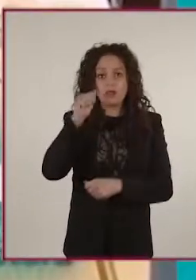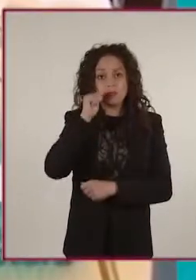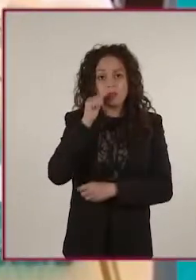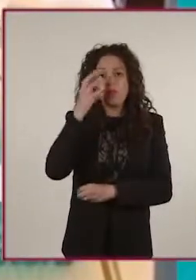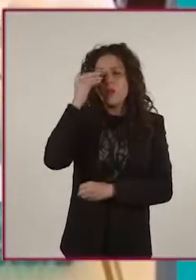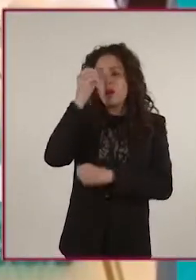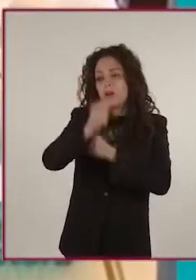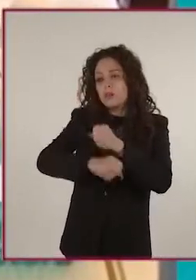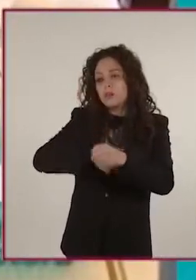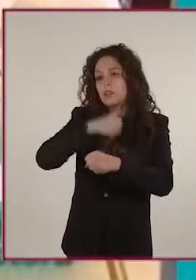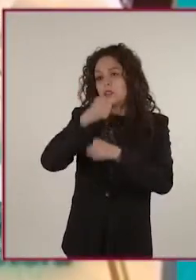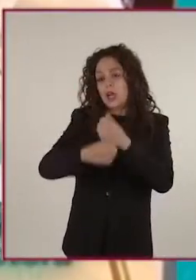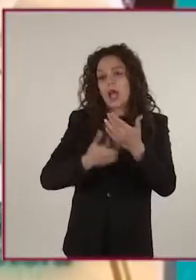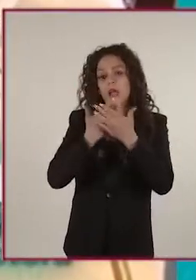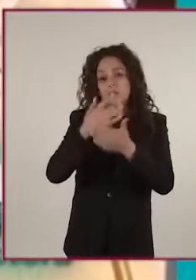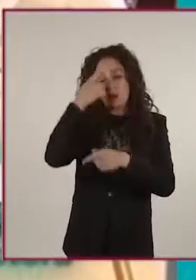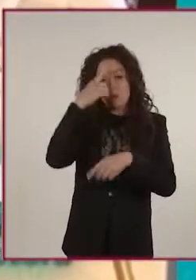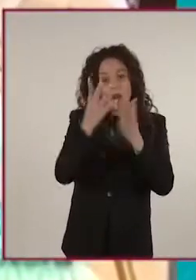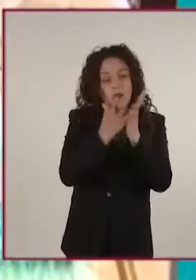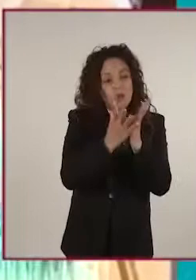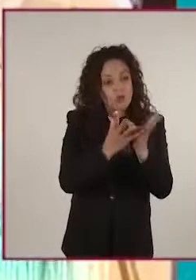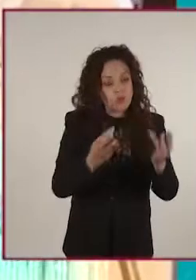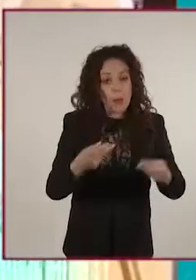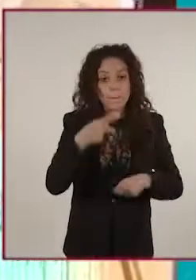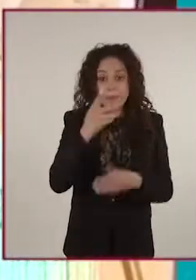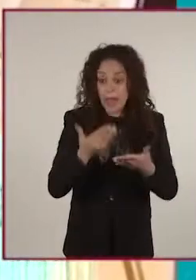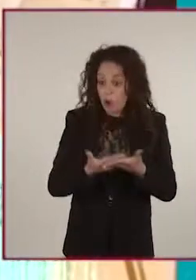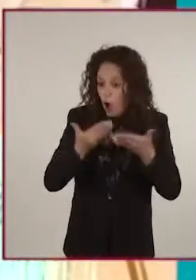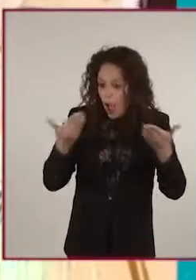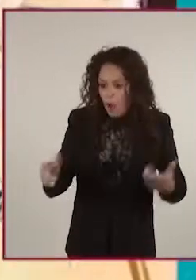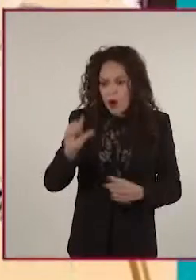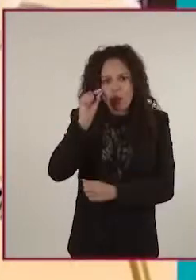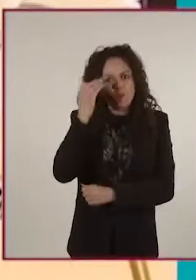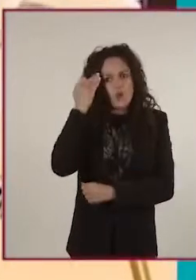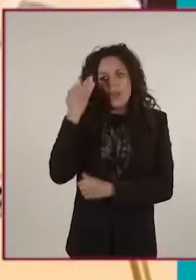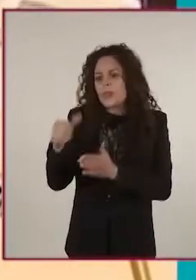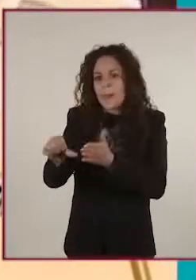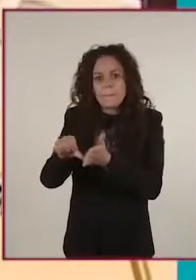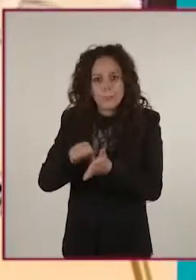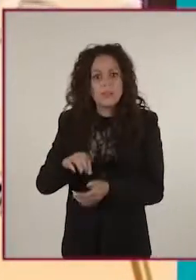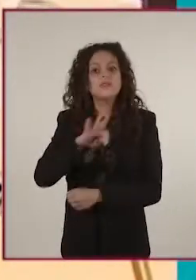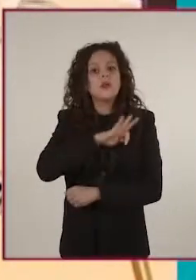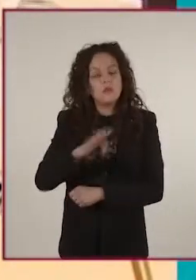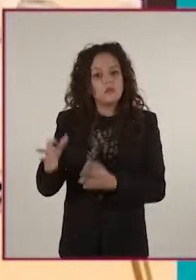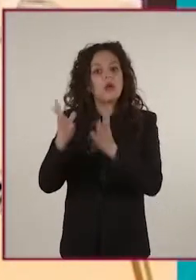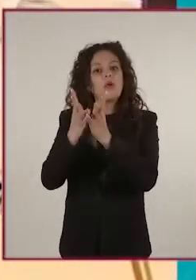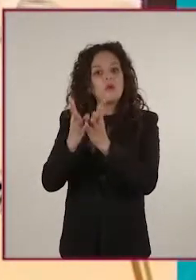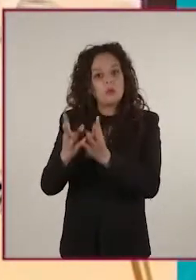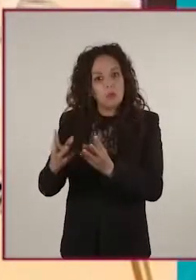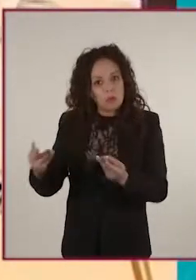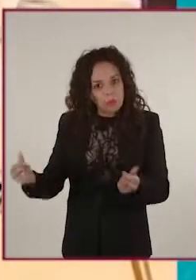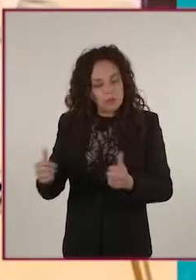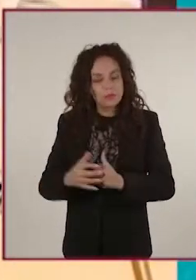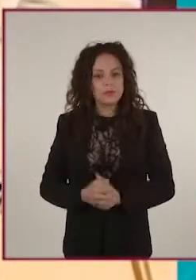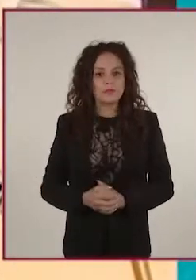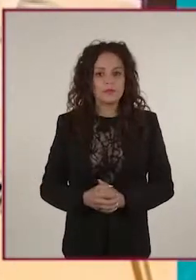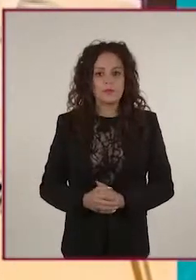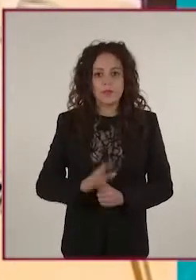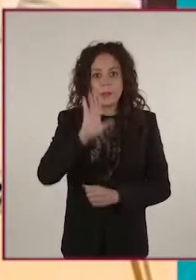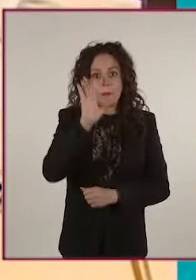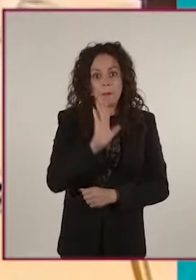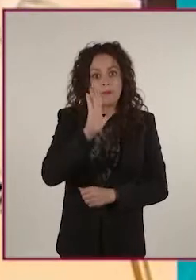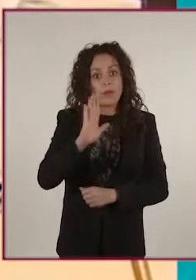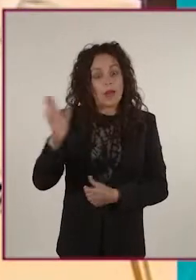años en desintegrarse y que ahora, en tan solo unos meses, se puede hacer, ¿no? Es como un milagro de